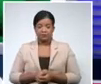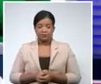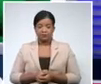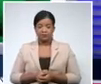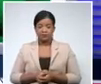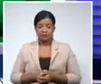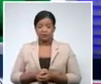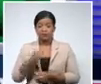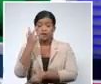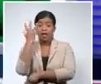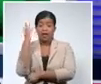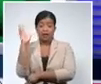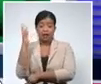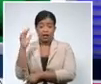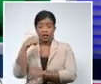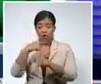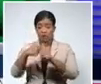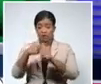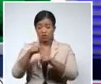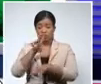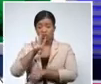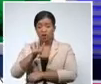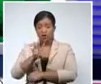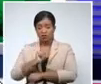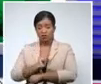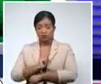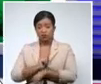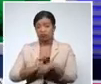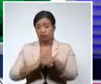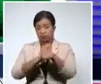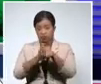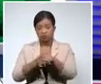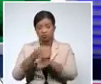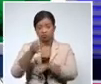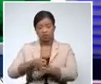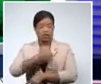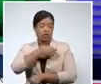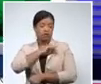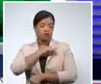se diagnosticaron 4 con COVID-19 en el día de ayer.